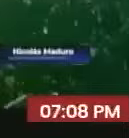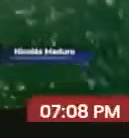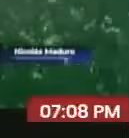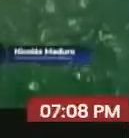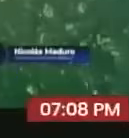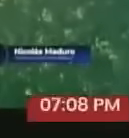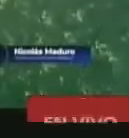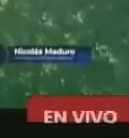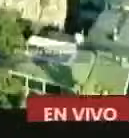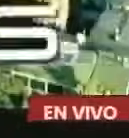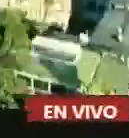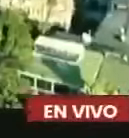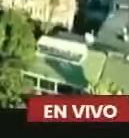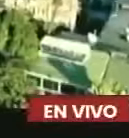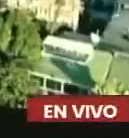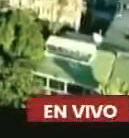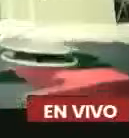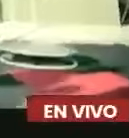Martes.